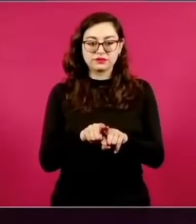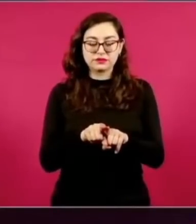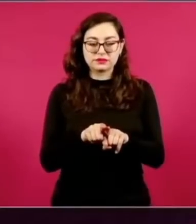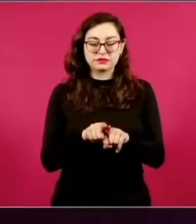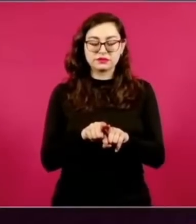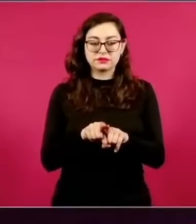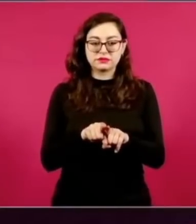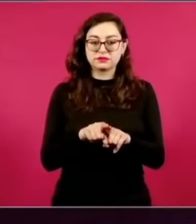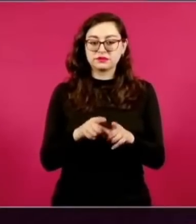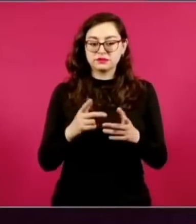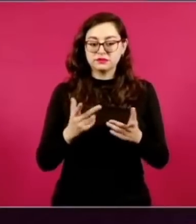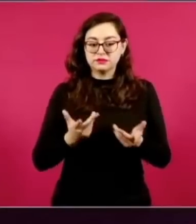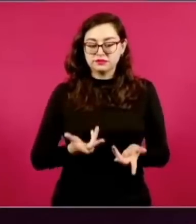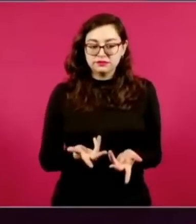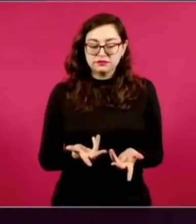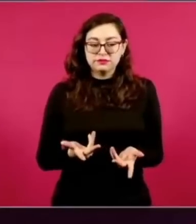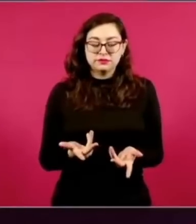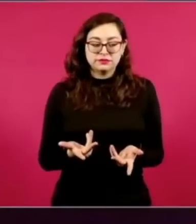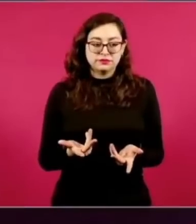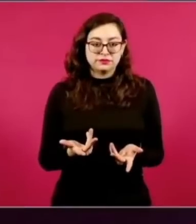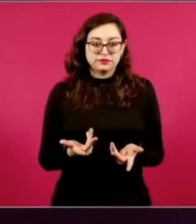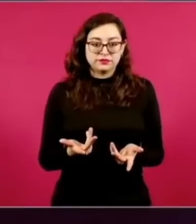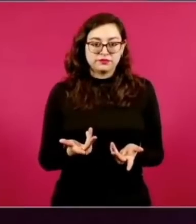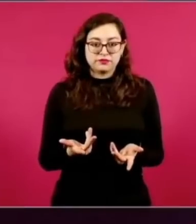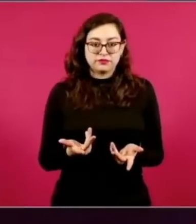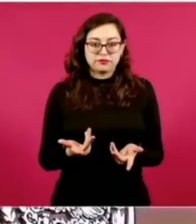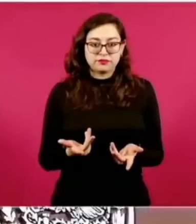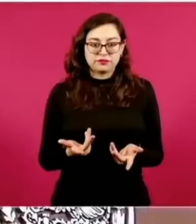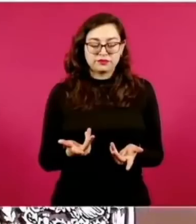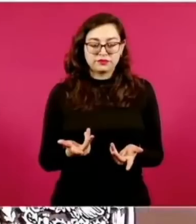no se hablaba